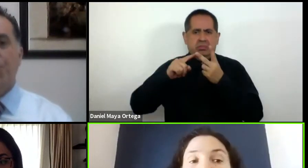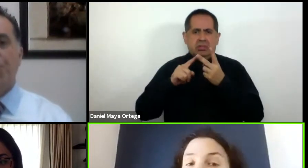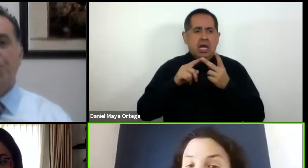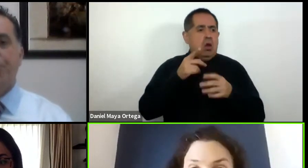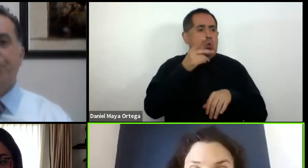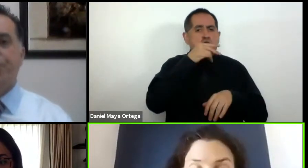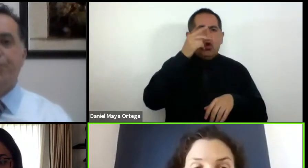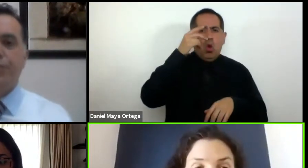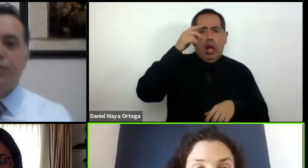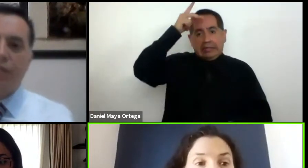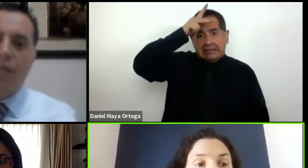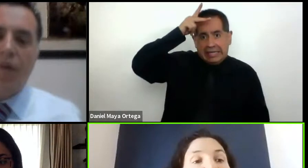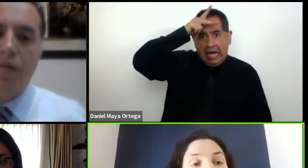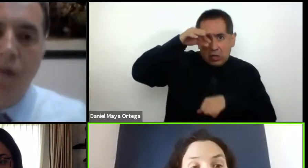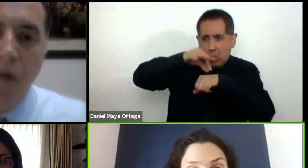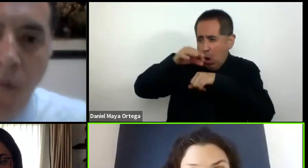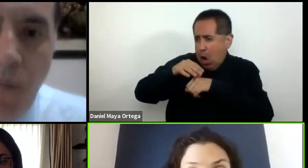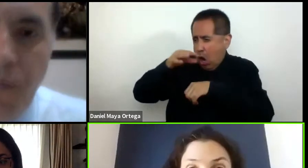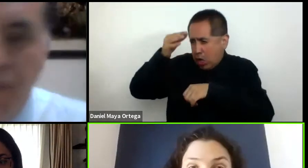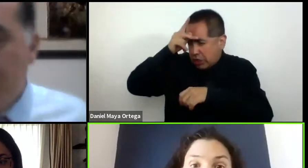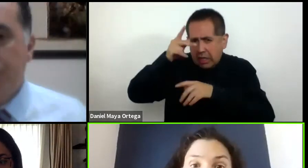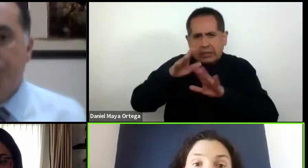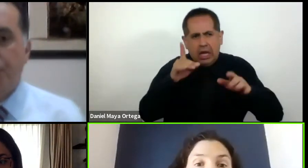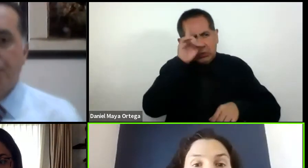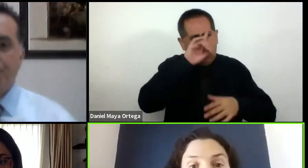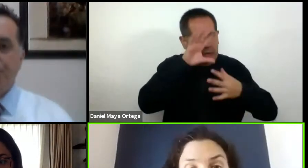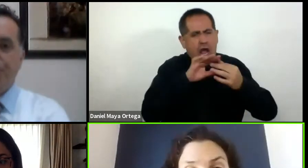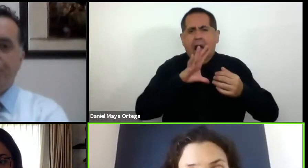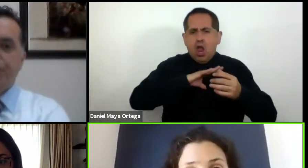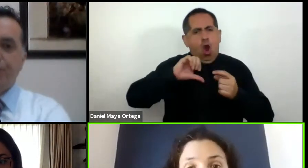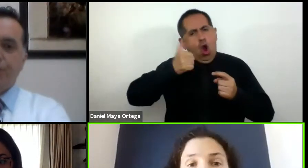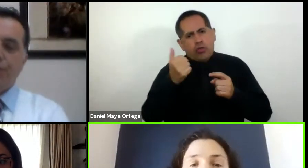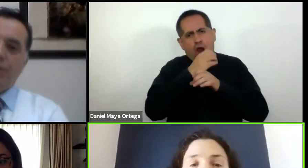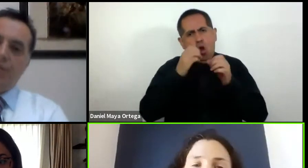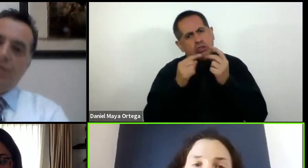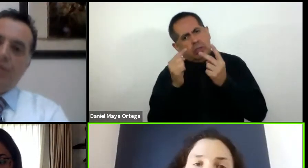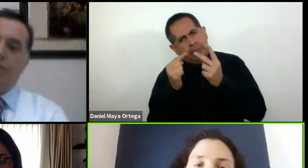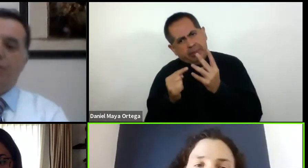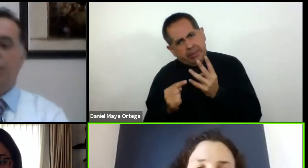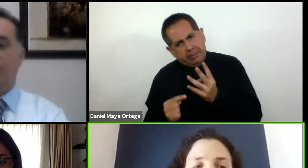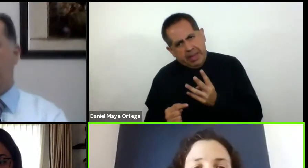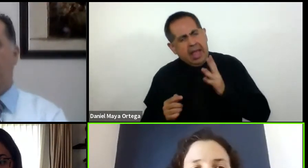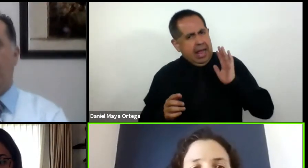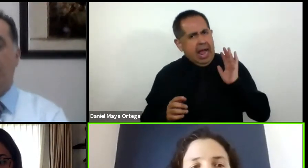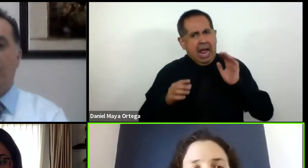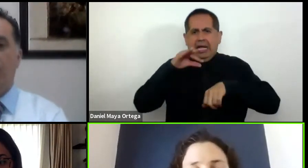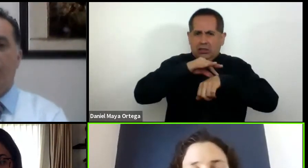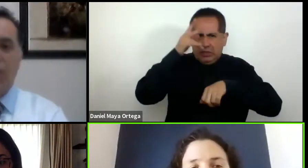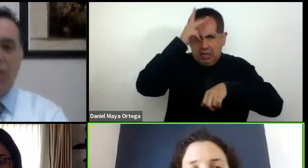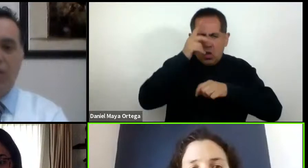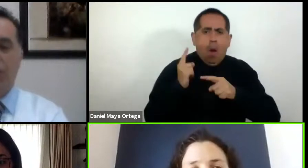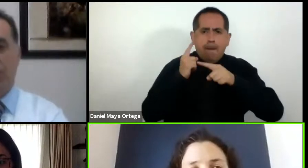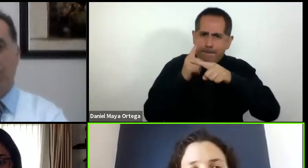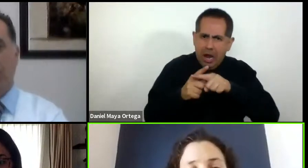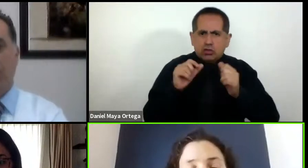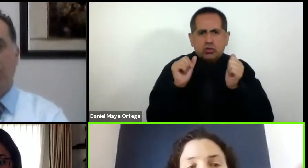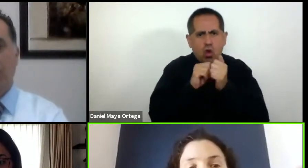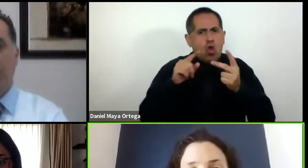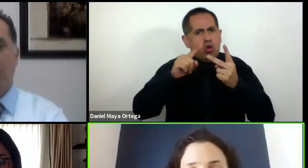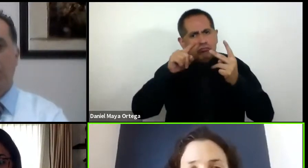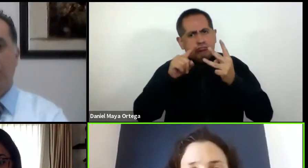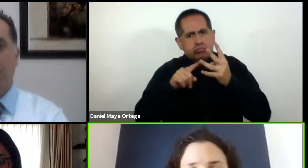peritajes psiquiátricos, ¿no? Se hizo la sugerencia y se le hicieron a todos los juzgadores que, además de hacer peritajes psiquiátricos, se llevaran a cabo